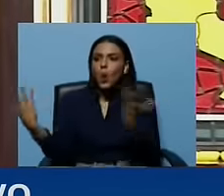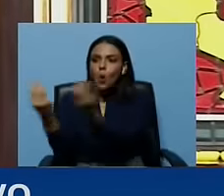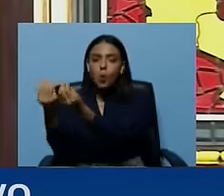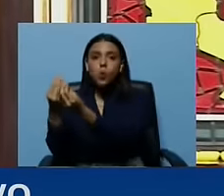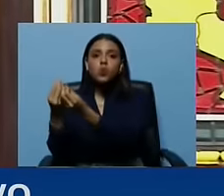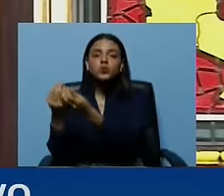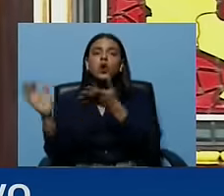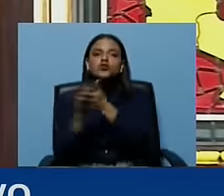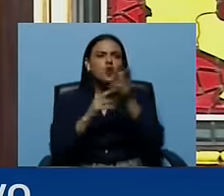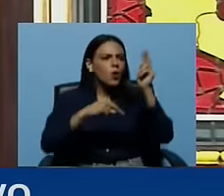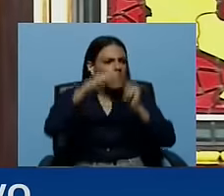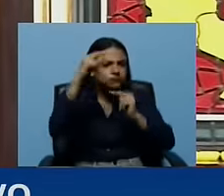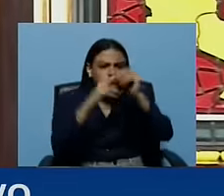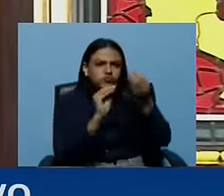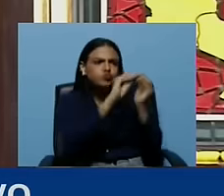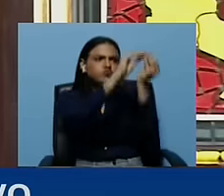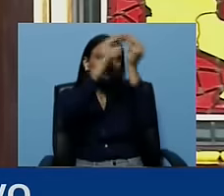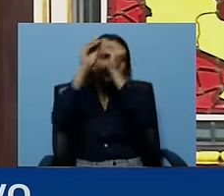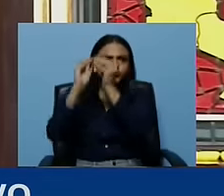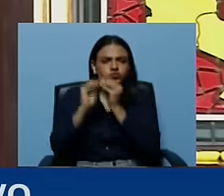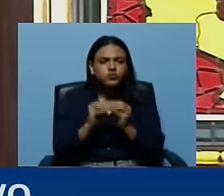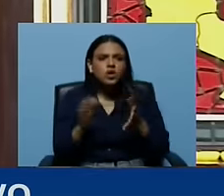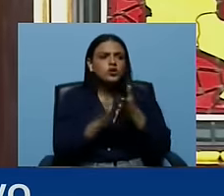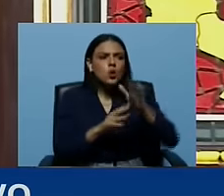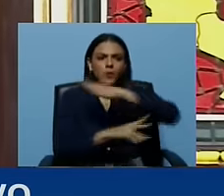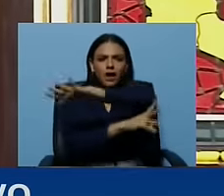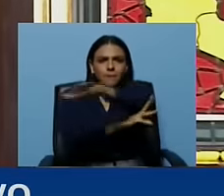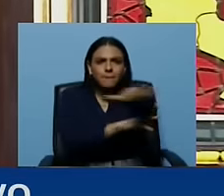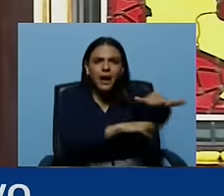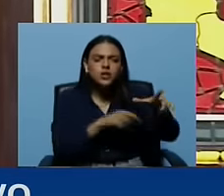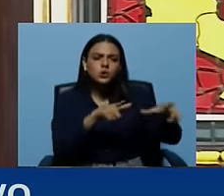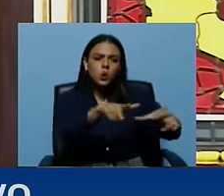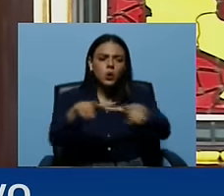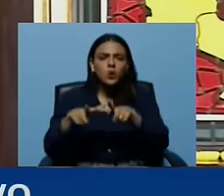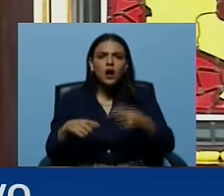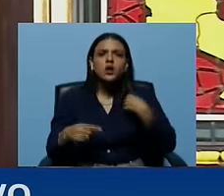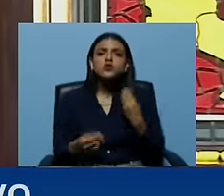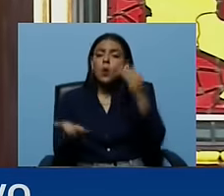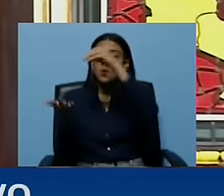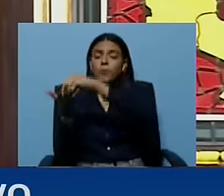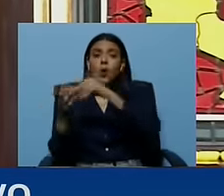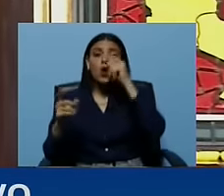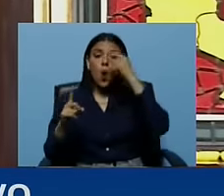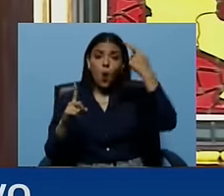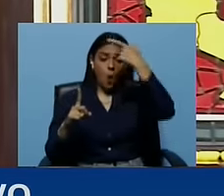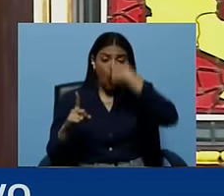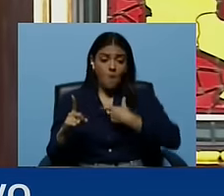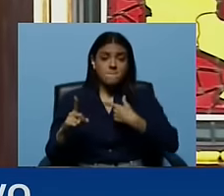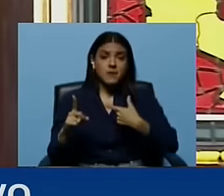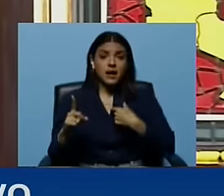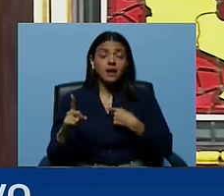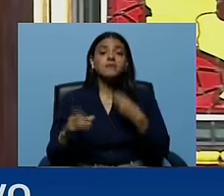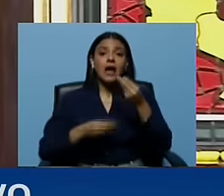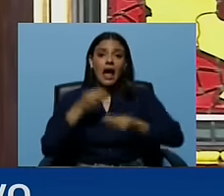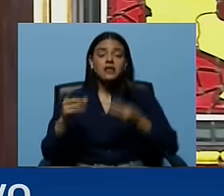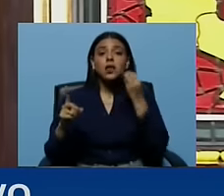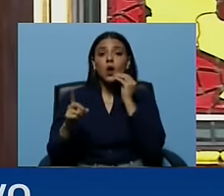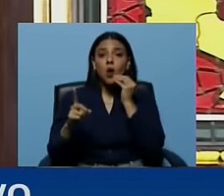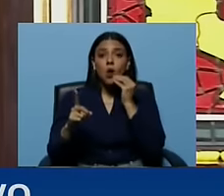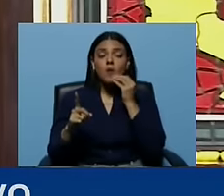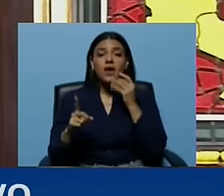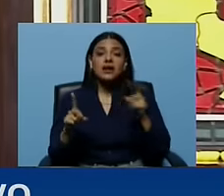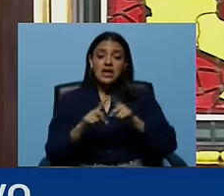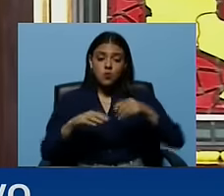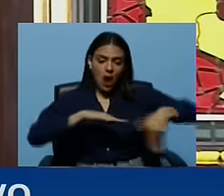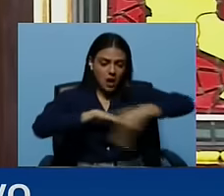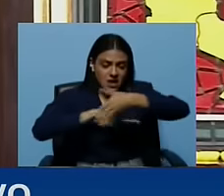la rehabilitación de espacios, estoy designando a un ingeniero joven de Venezuela, un ingeniero civil